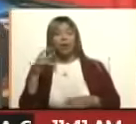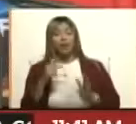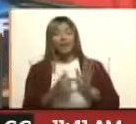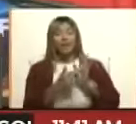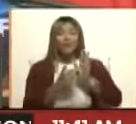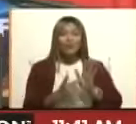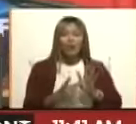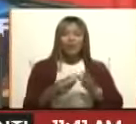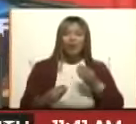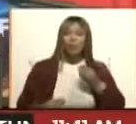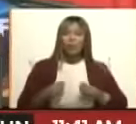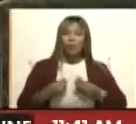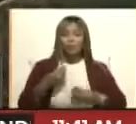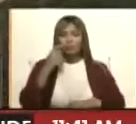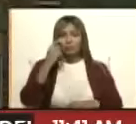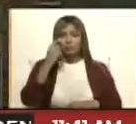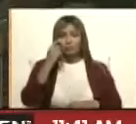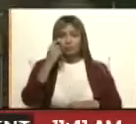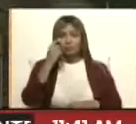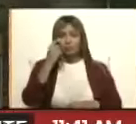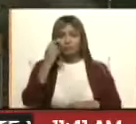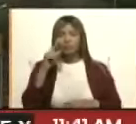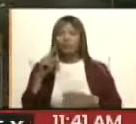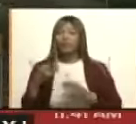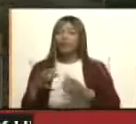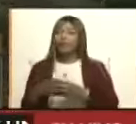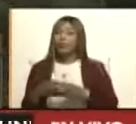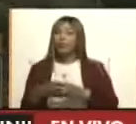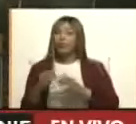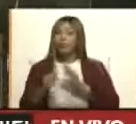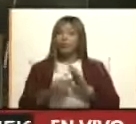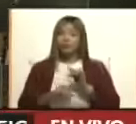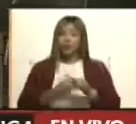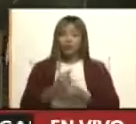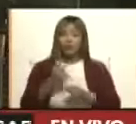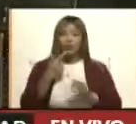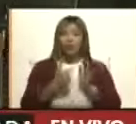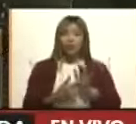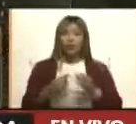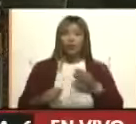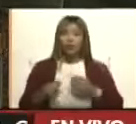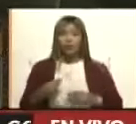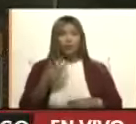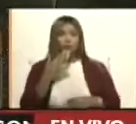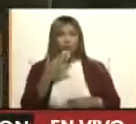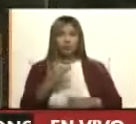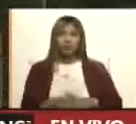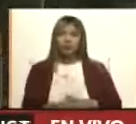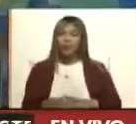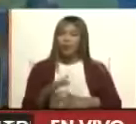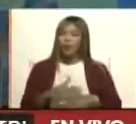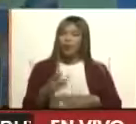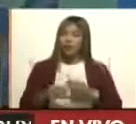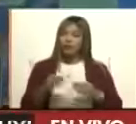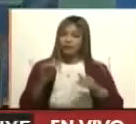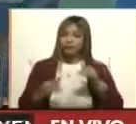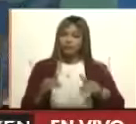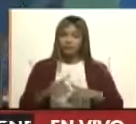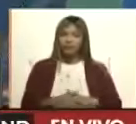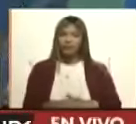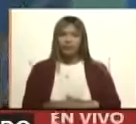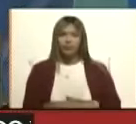su preocupación, tal organismo internacional muestra su preocupación, en este caso, porque se haga el referéndum.